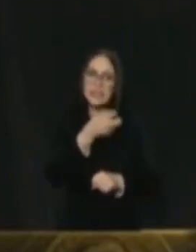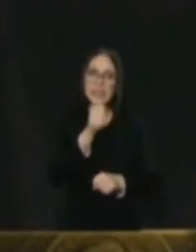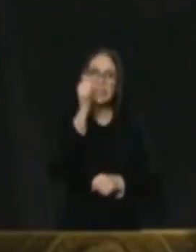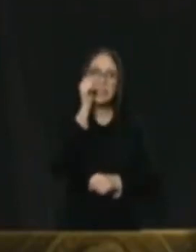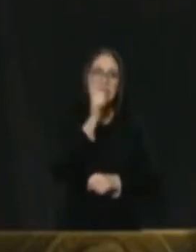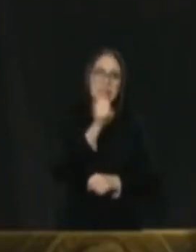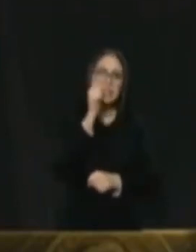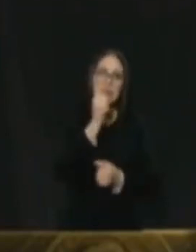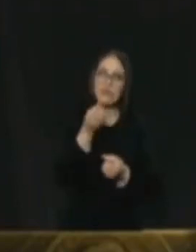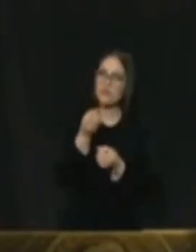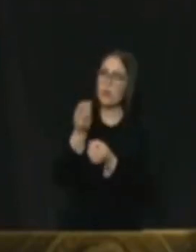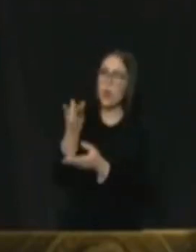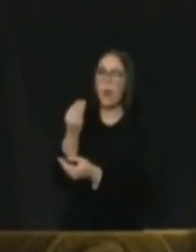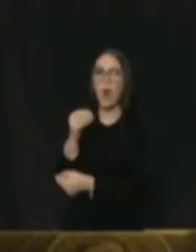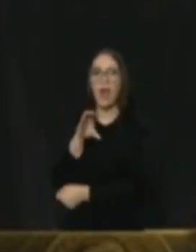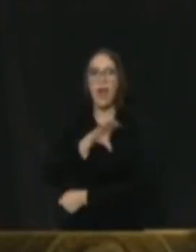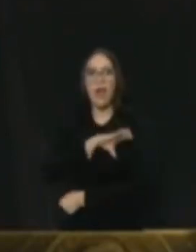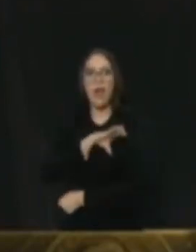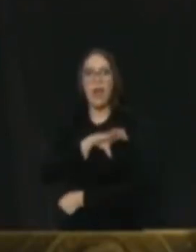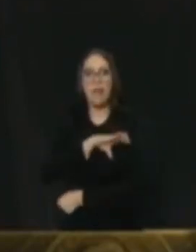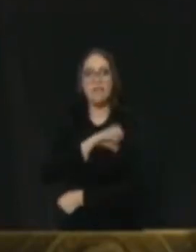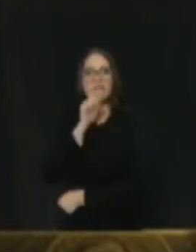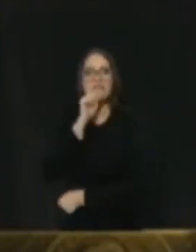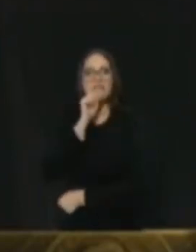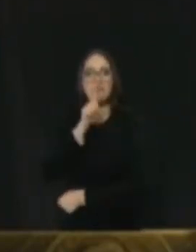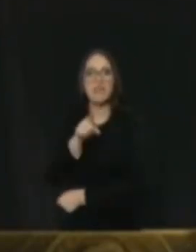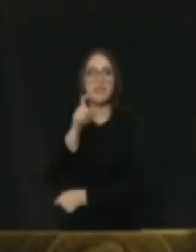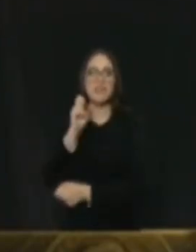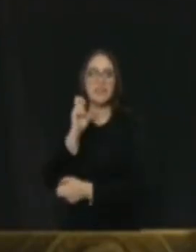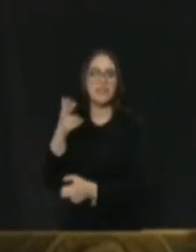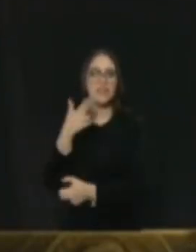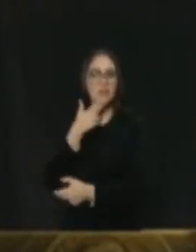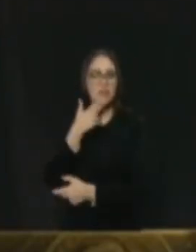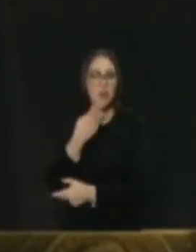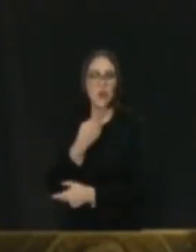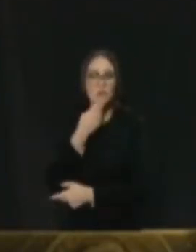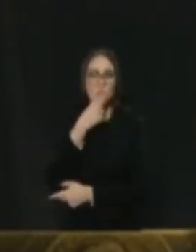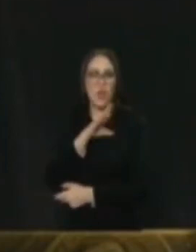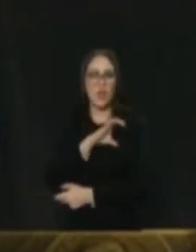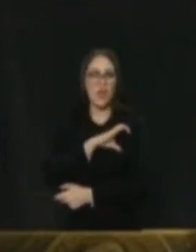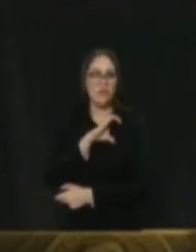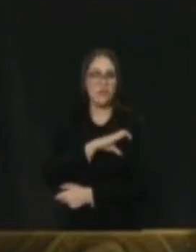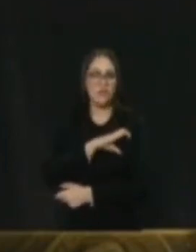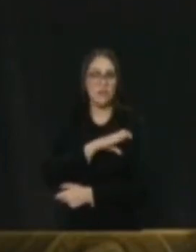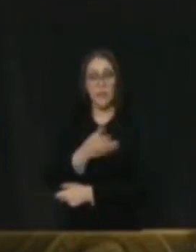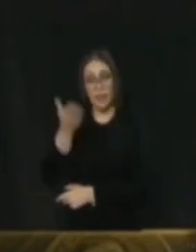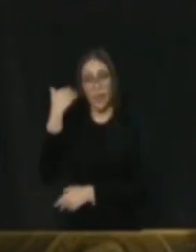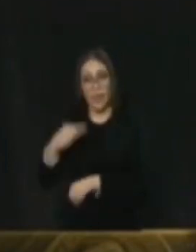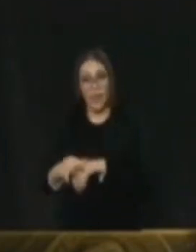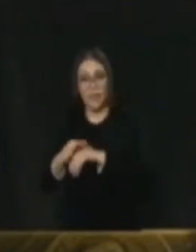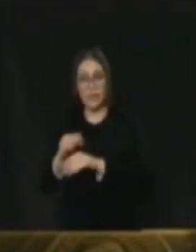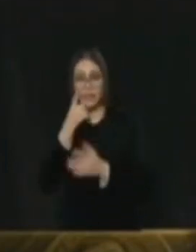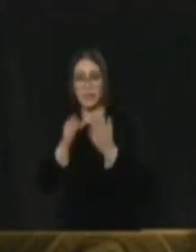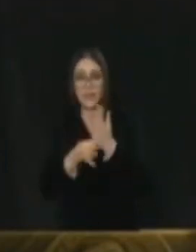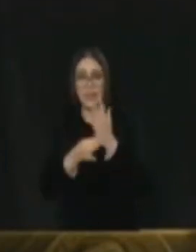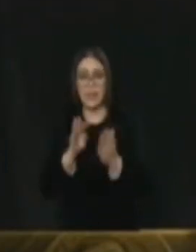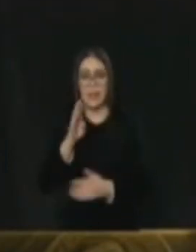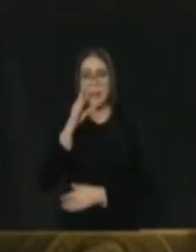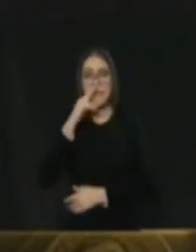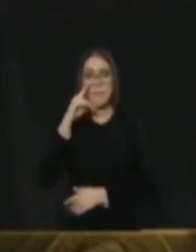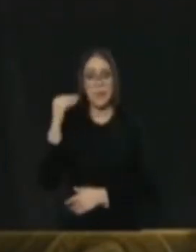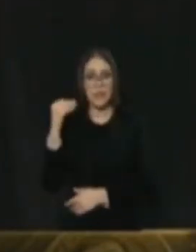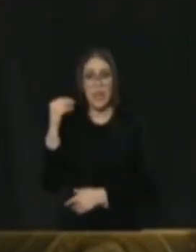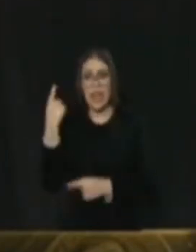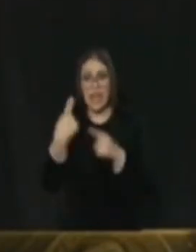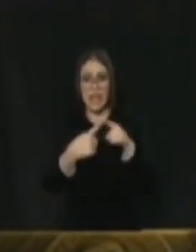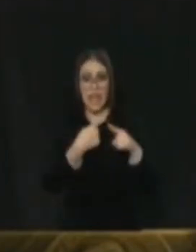le profesa a la tierra de don Belisario, mi querido Chiapas. Decía don Belisario: a cualquiera que no conozca Chiapas